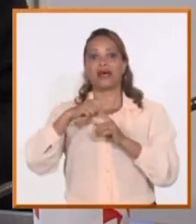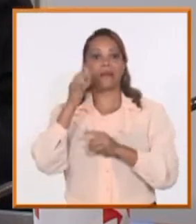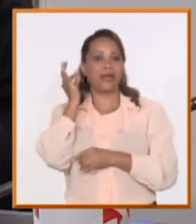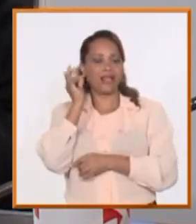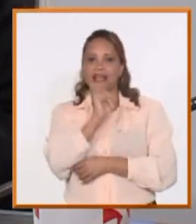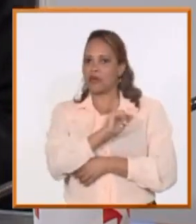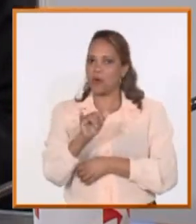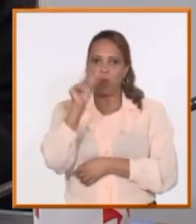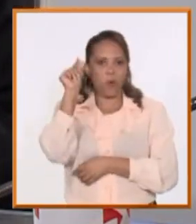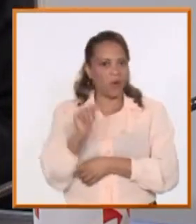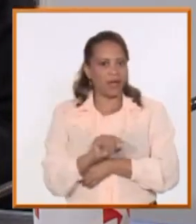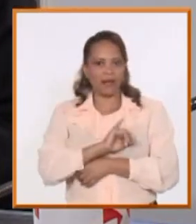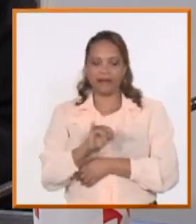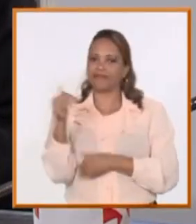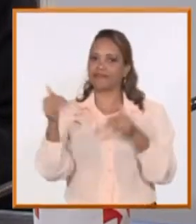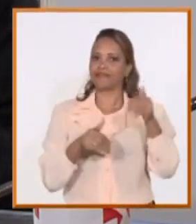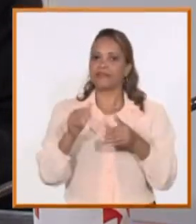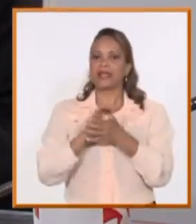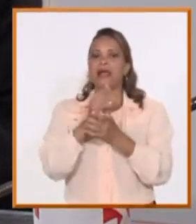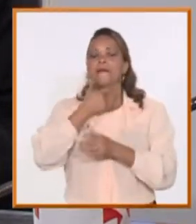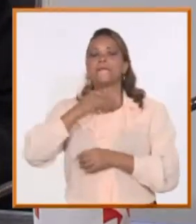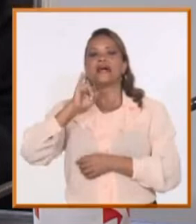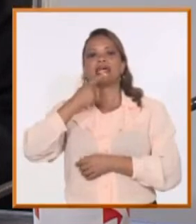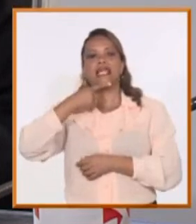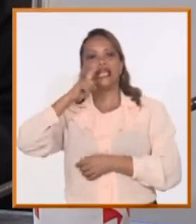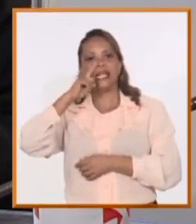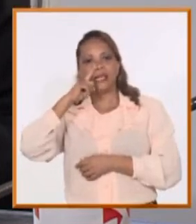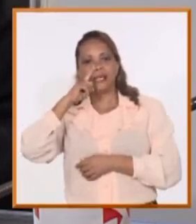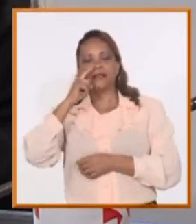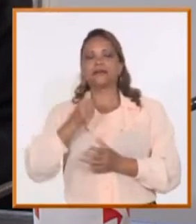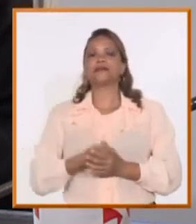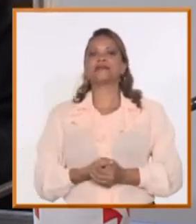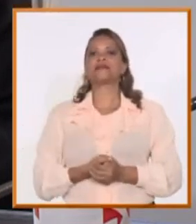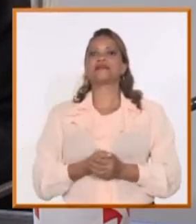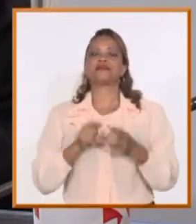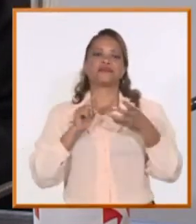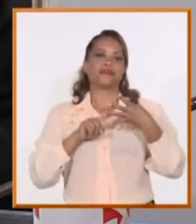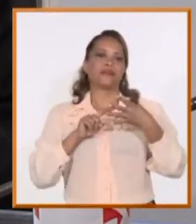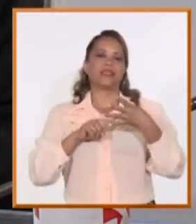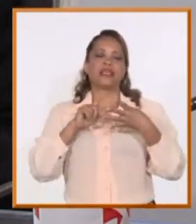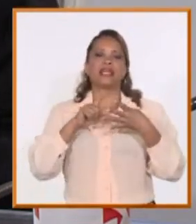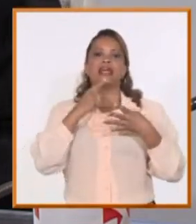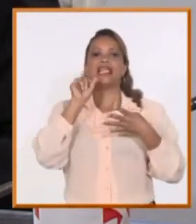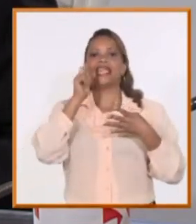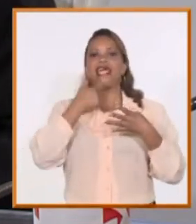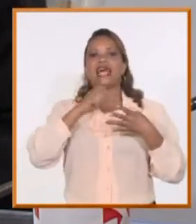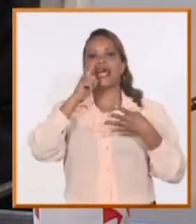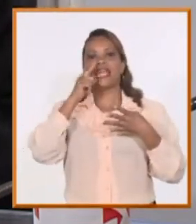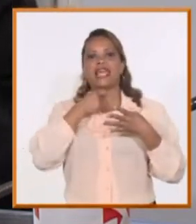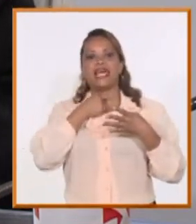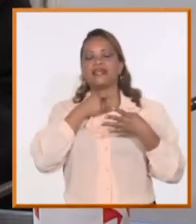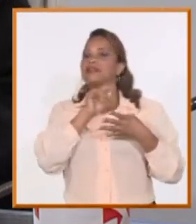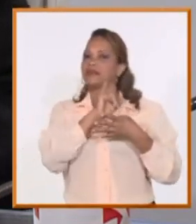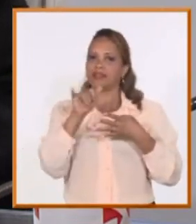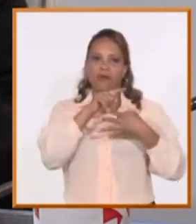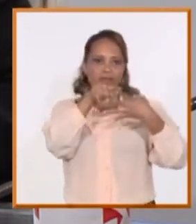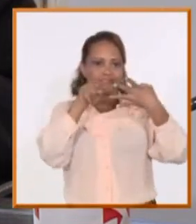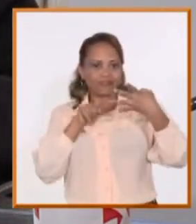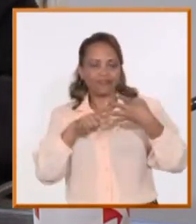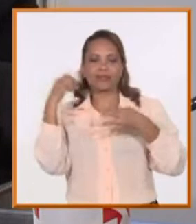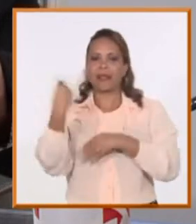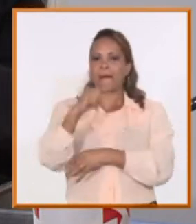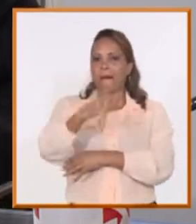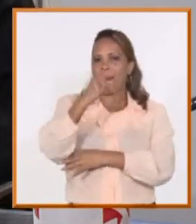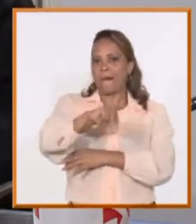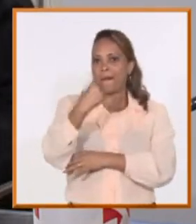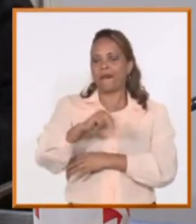Guantanamera, Maylin del Toro y Leané Cardona. Creo que el judo, dándole rango a la modestia